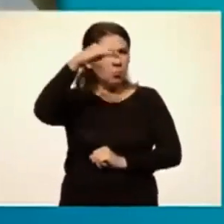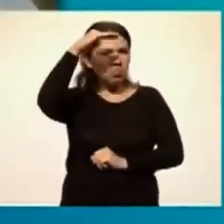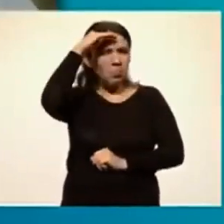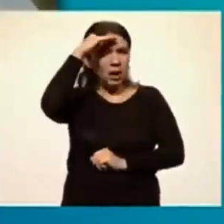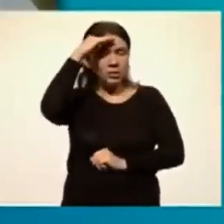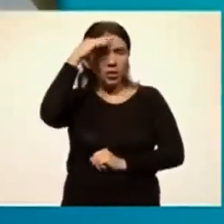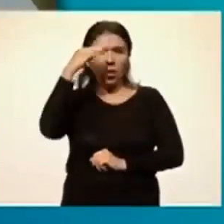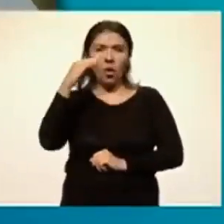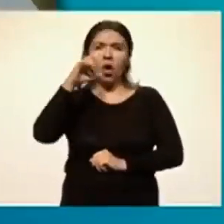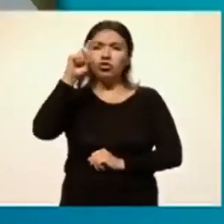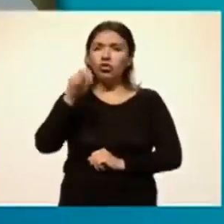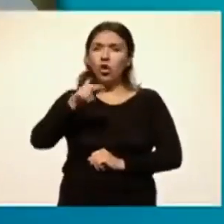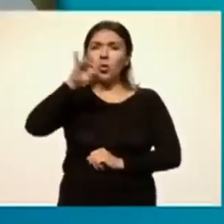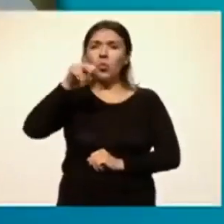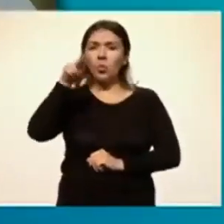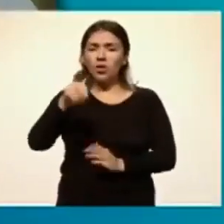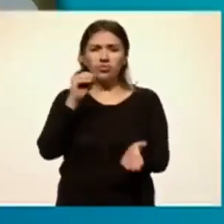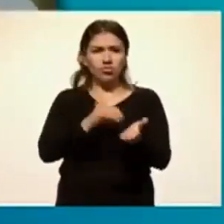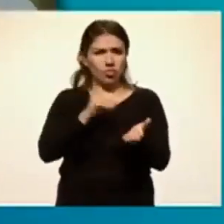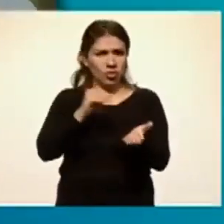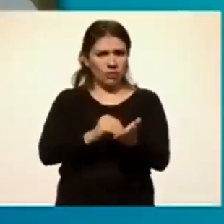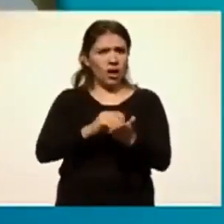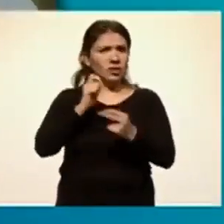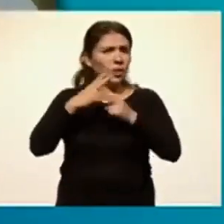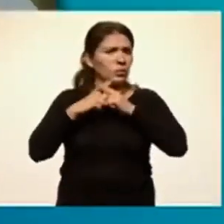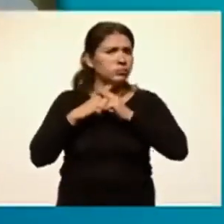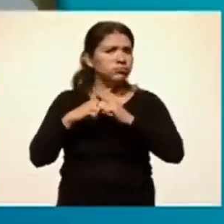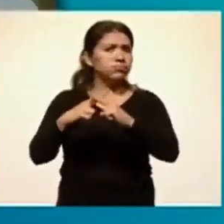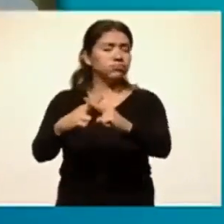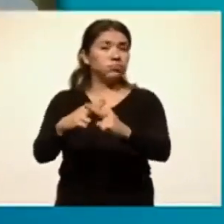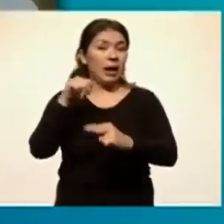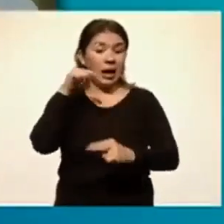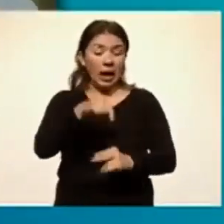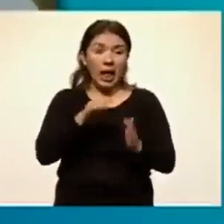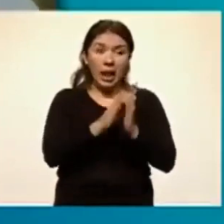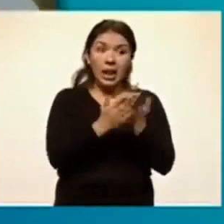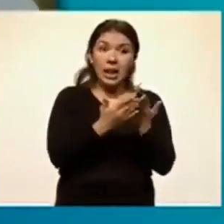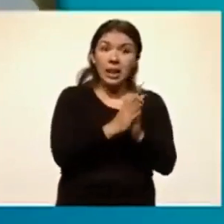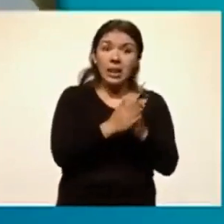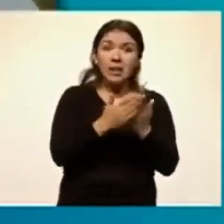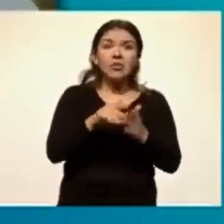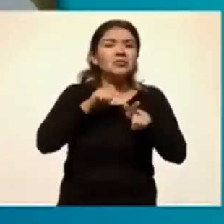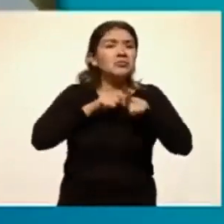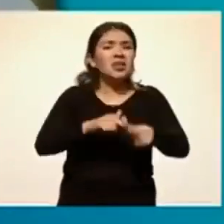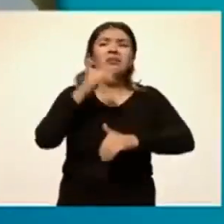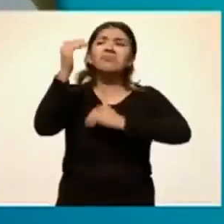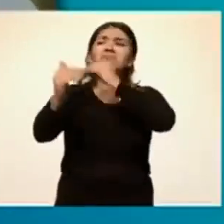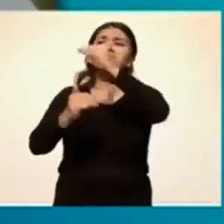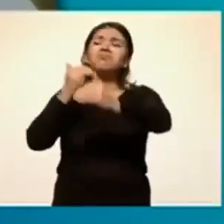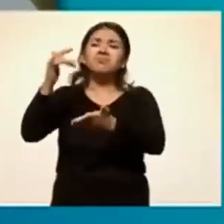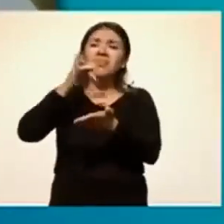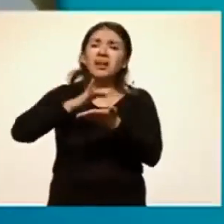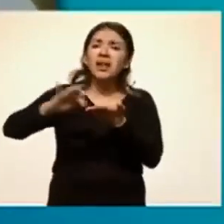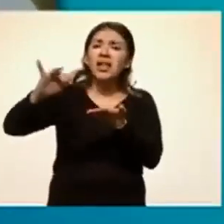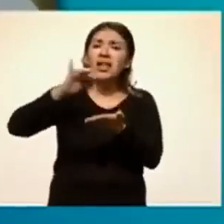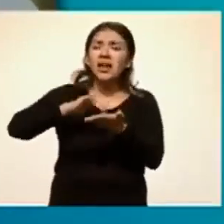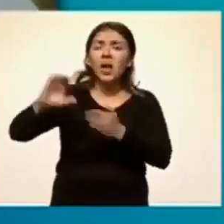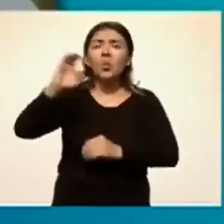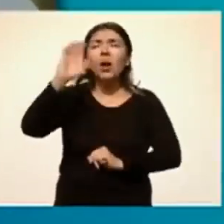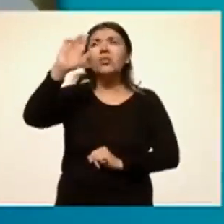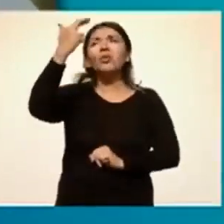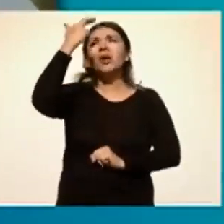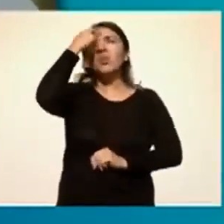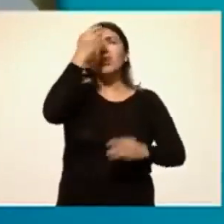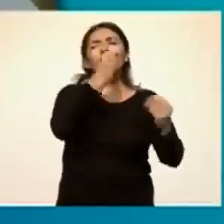la obra de Don Juan es vigente, sino es eterna. Es un libro que seguirá leyéndose cuando el recuerdo